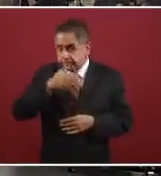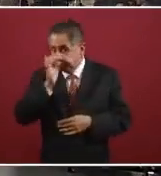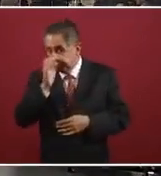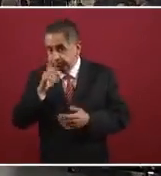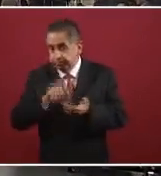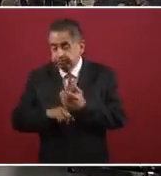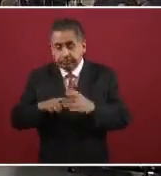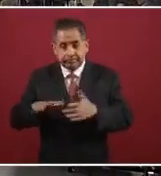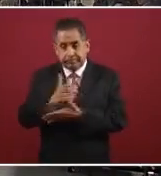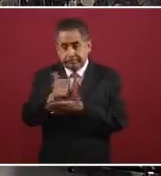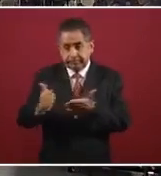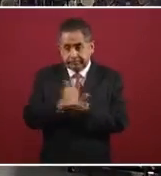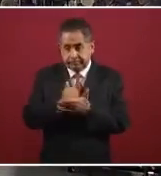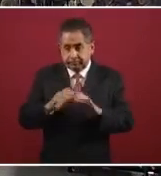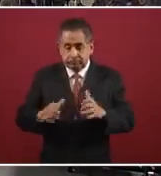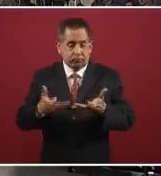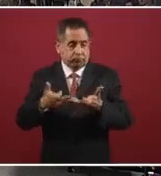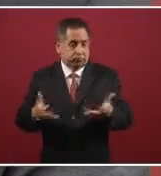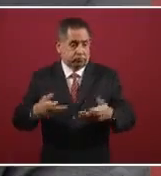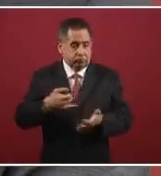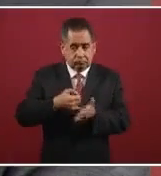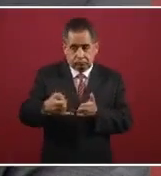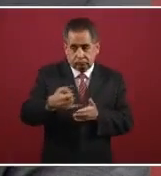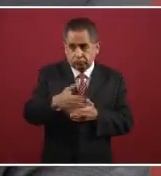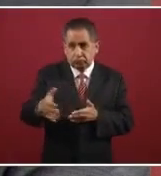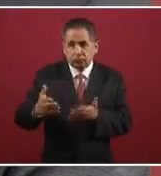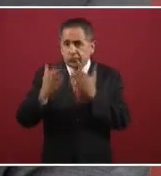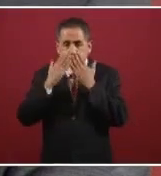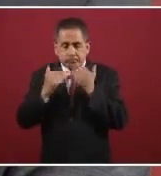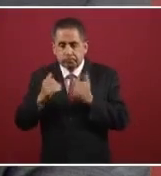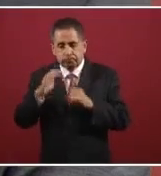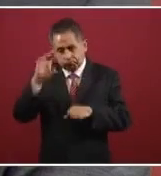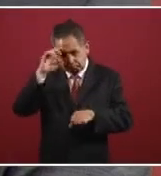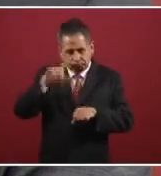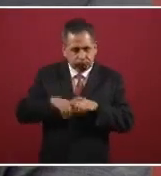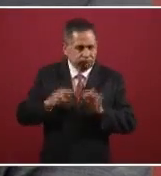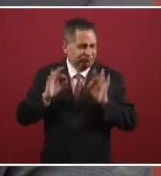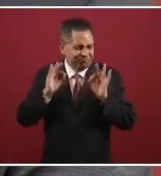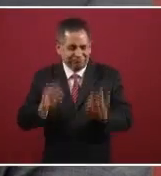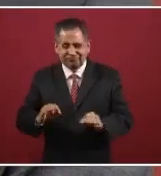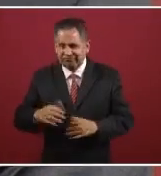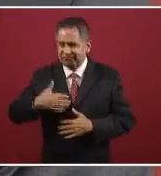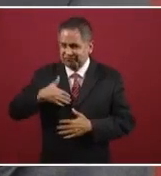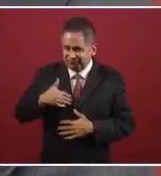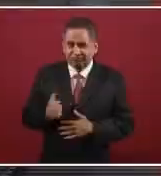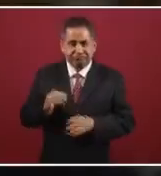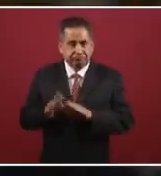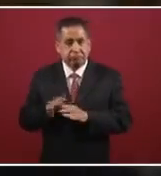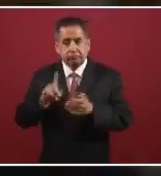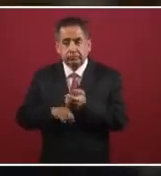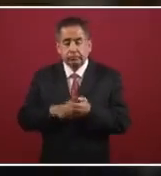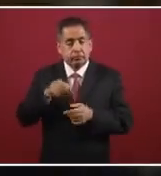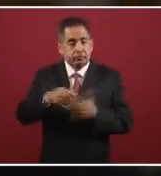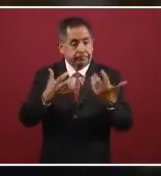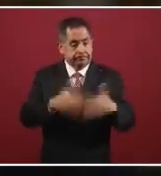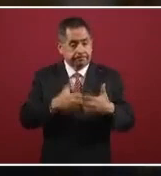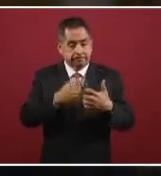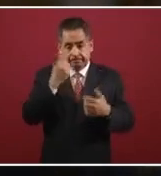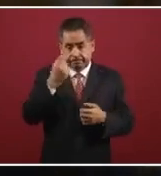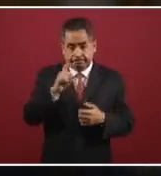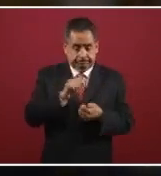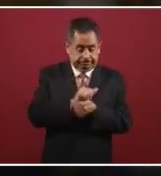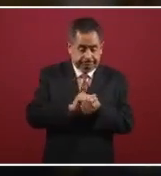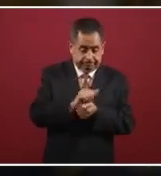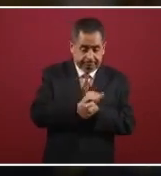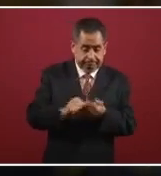urbana, en el área agrícola, en el área industrial, no hay una cultura real, no hay una sola planta de tratamiento en la zona del Suchiate